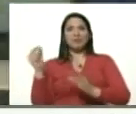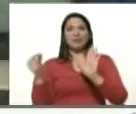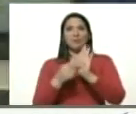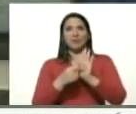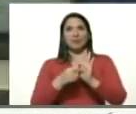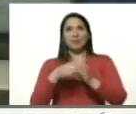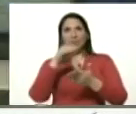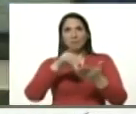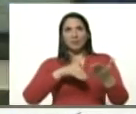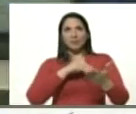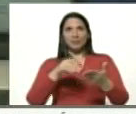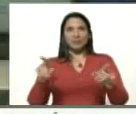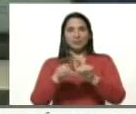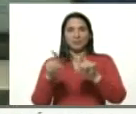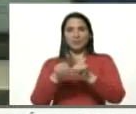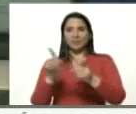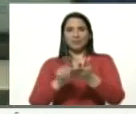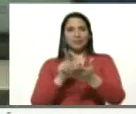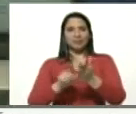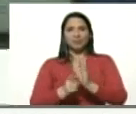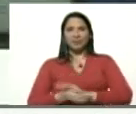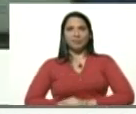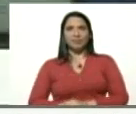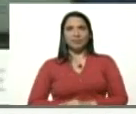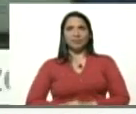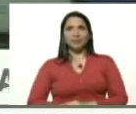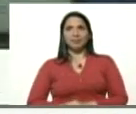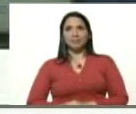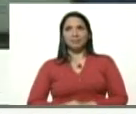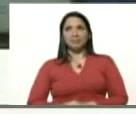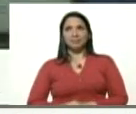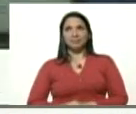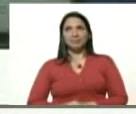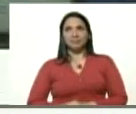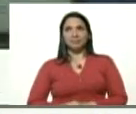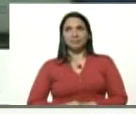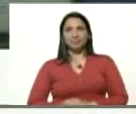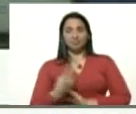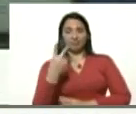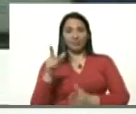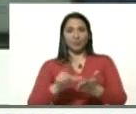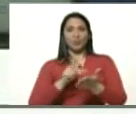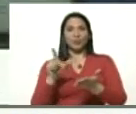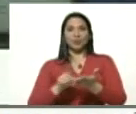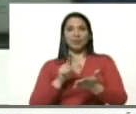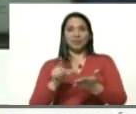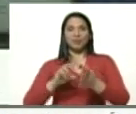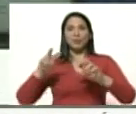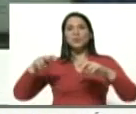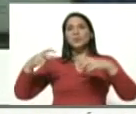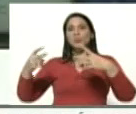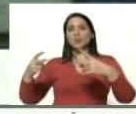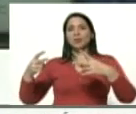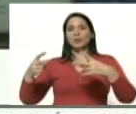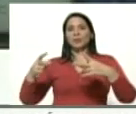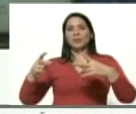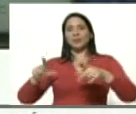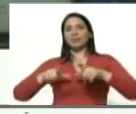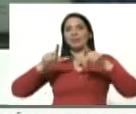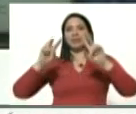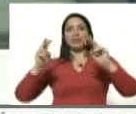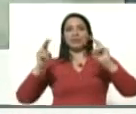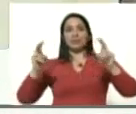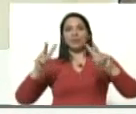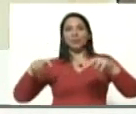bautizo simultáneo de un libro, en este caso dos. Son los dos libros nuevos, los dos títulos nuevos que